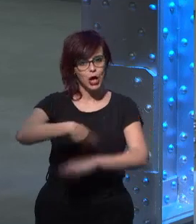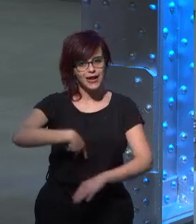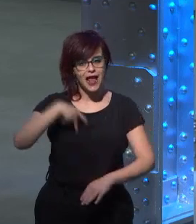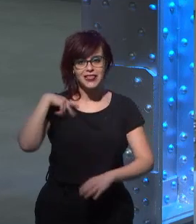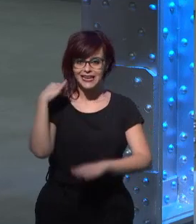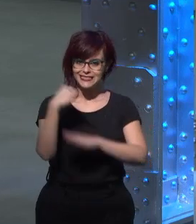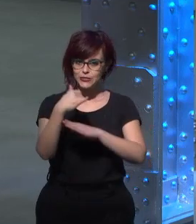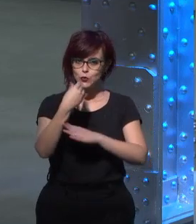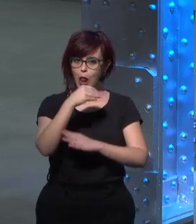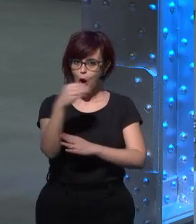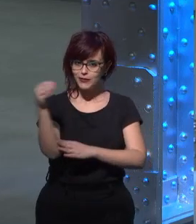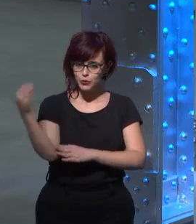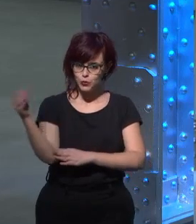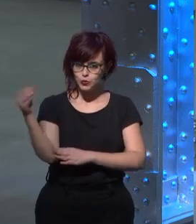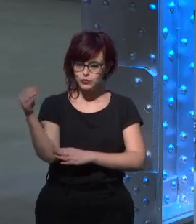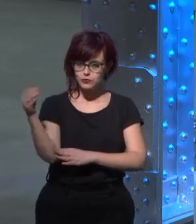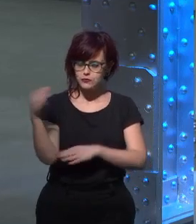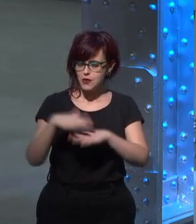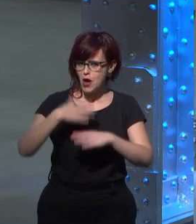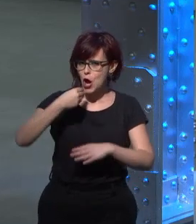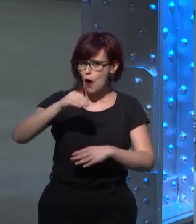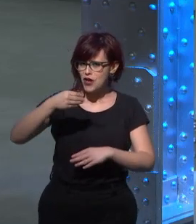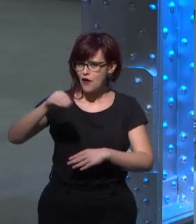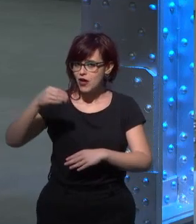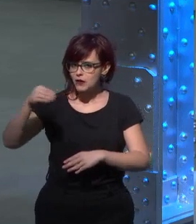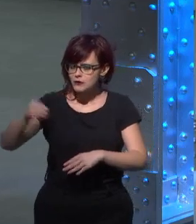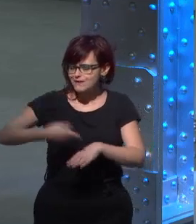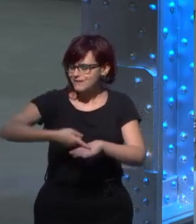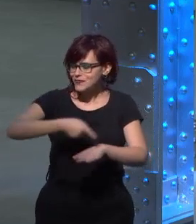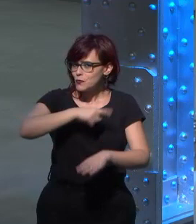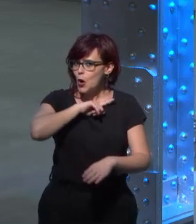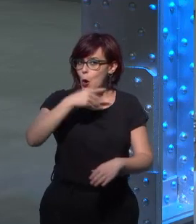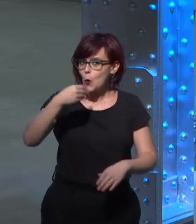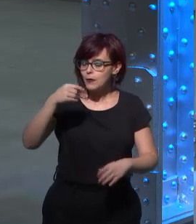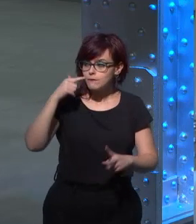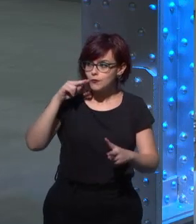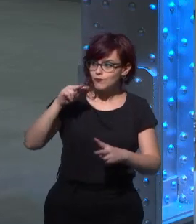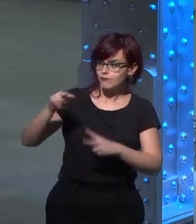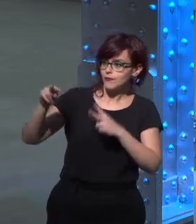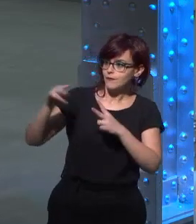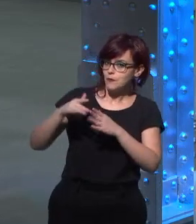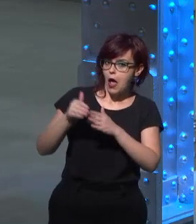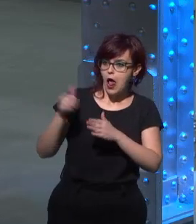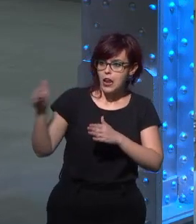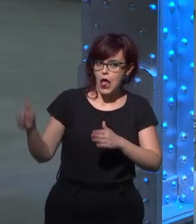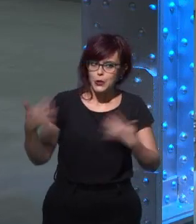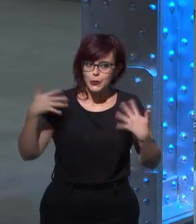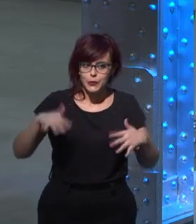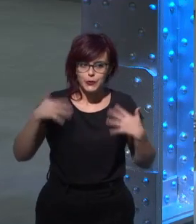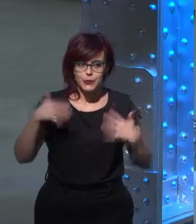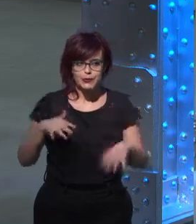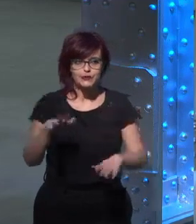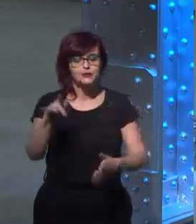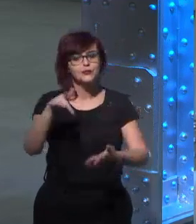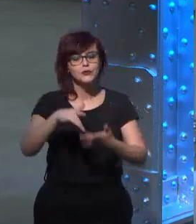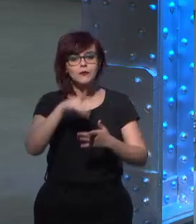del Instituto de la Juventud, jovencísimo, extremadamente joven. Yo me he sentido muy mayor a tu lado, ¿sí? Javier, porque no